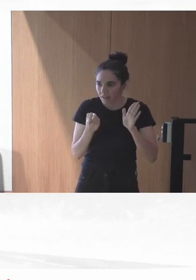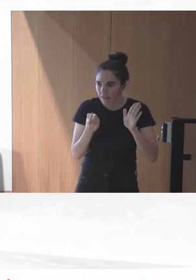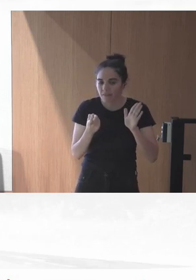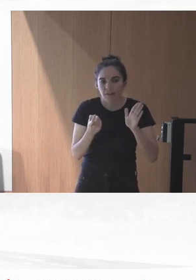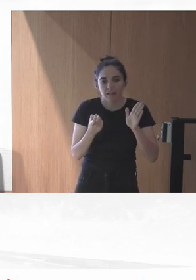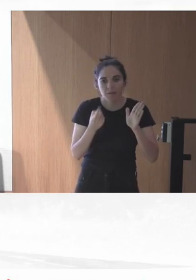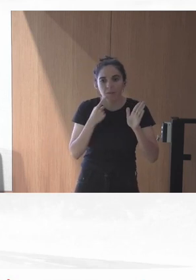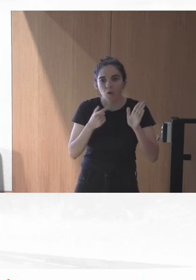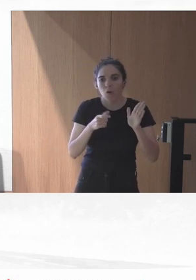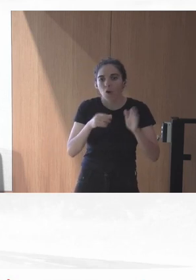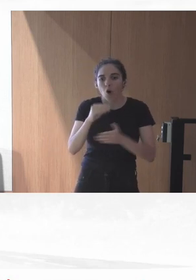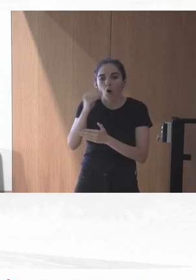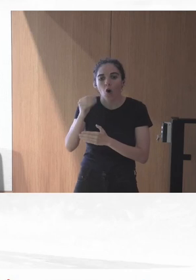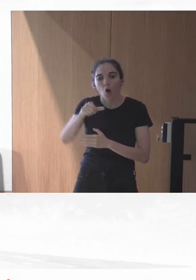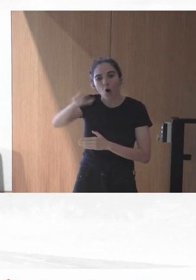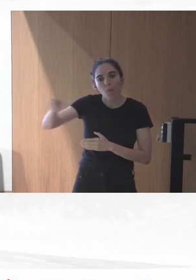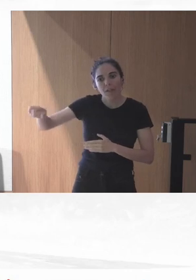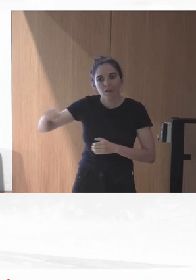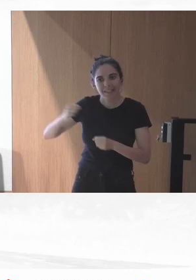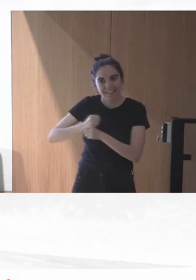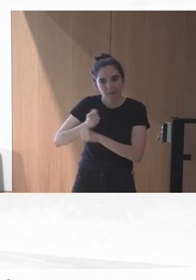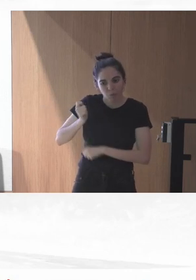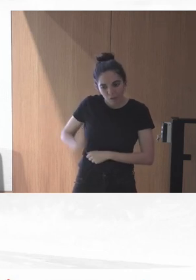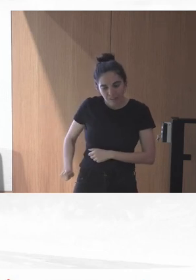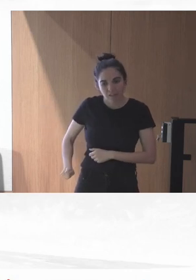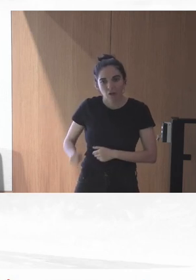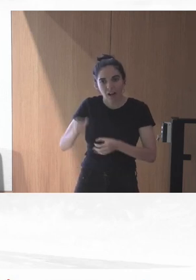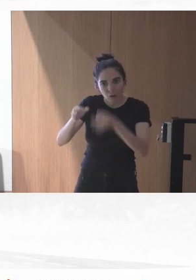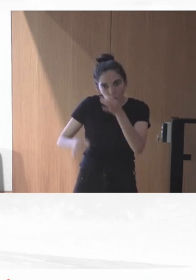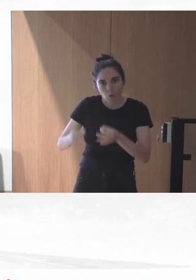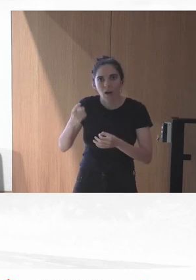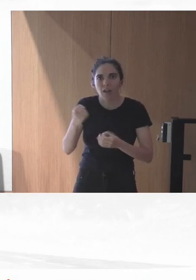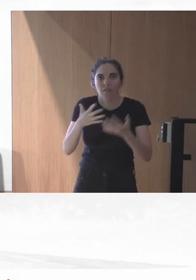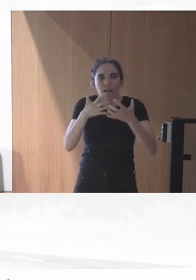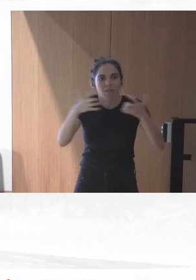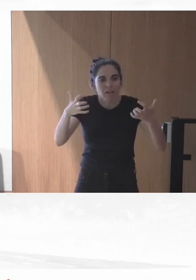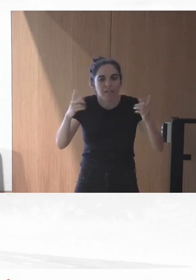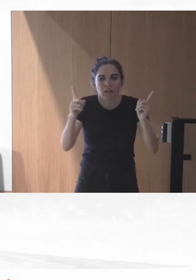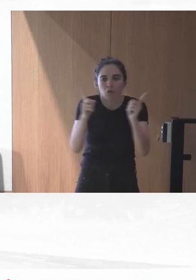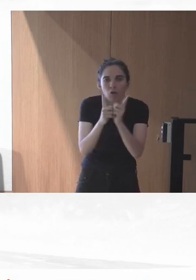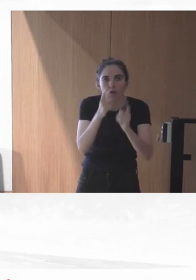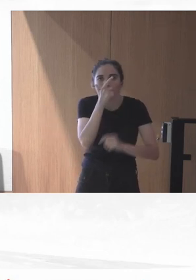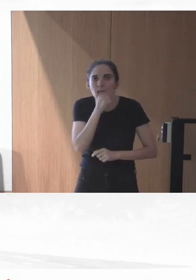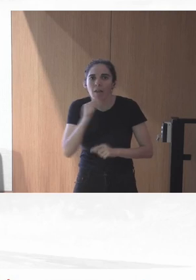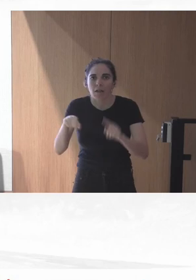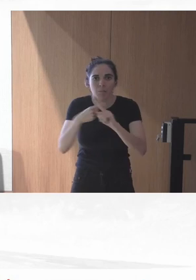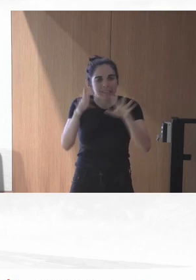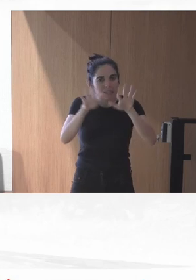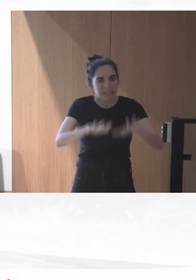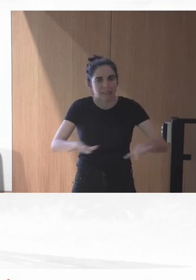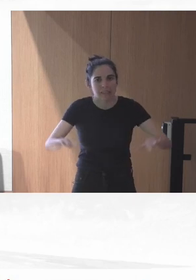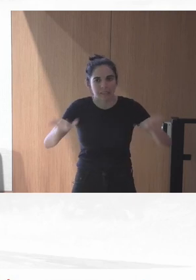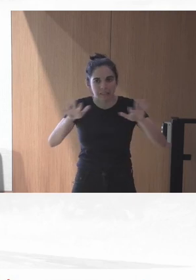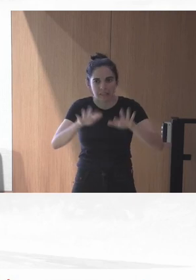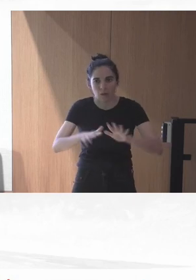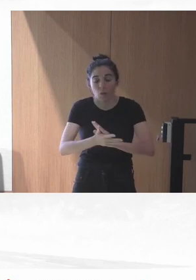operadores jurídicos utilizaran frases cortas, frases sencillas, que adaptaran la velocidad de su discurso, evitando sobre todo